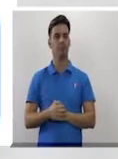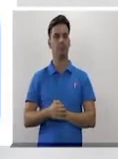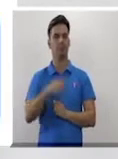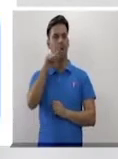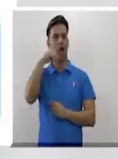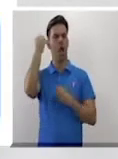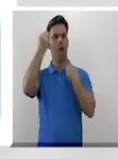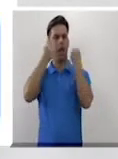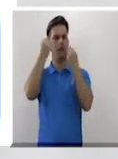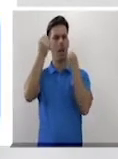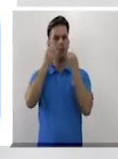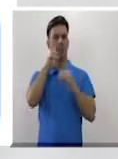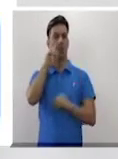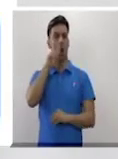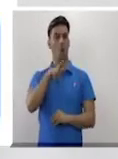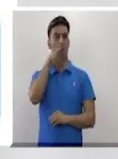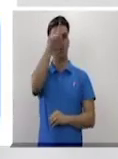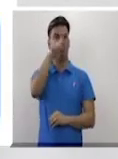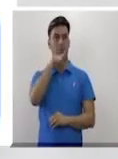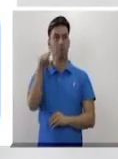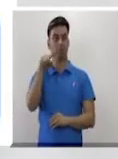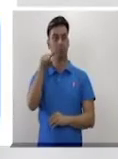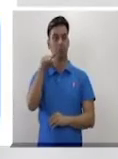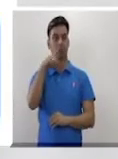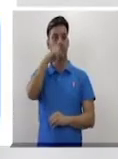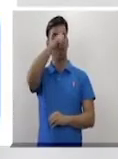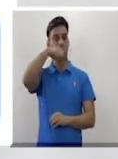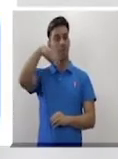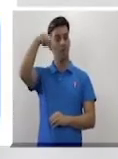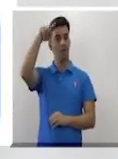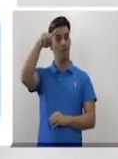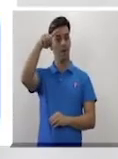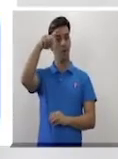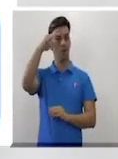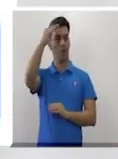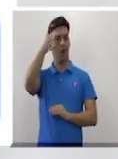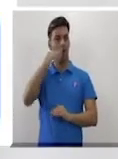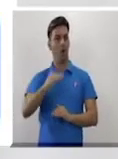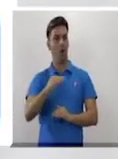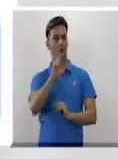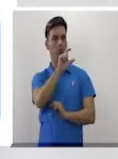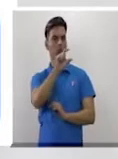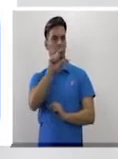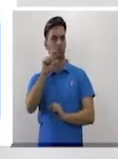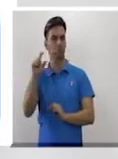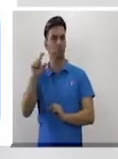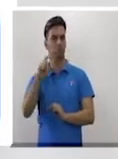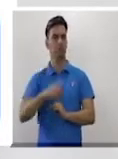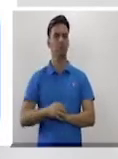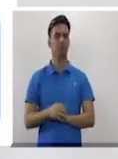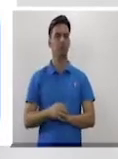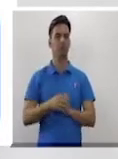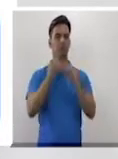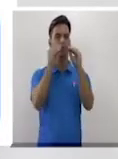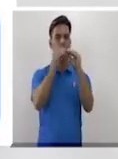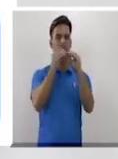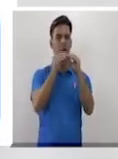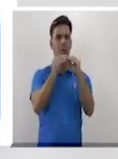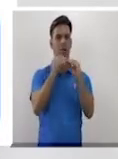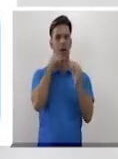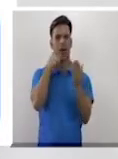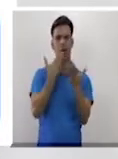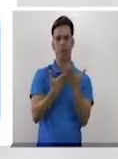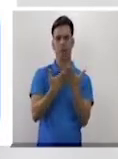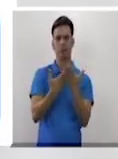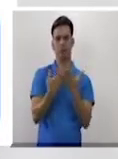análisis con la representación gráfica y las ecuaciones que aparecen. La primera